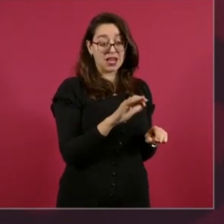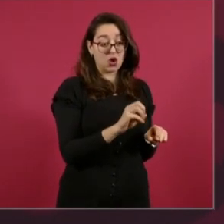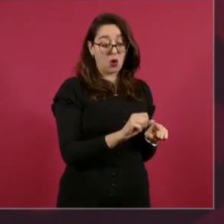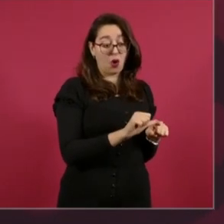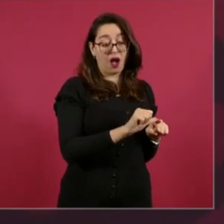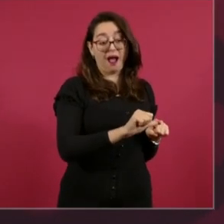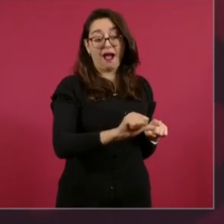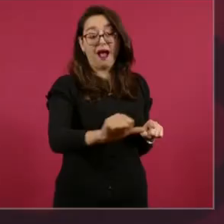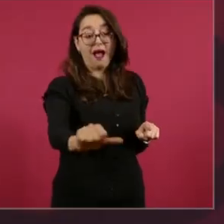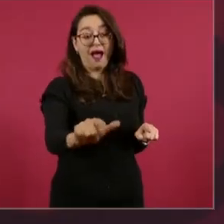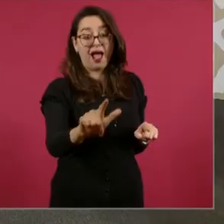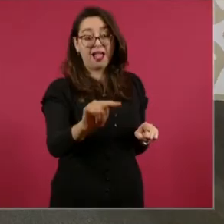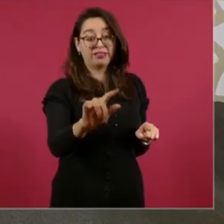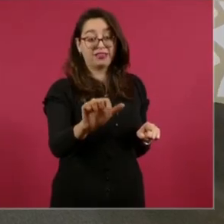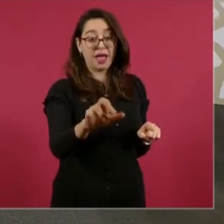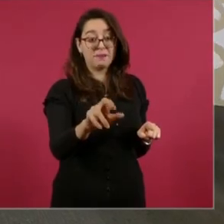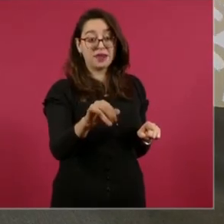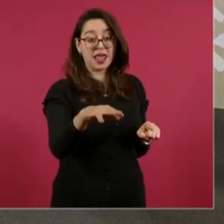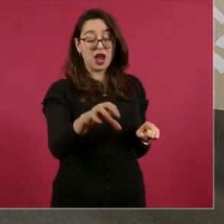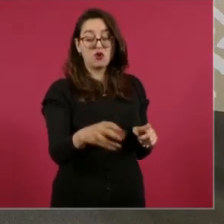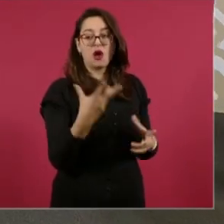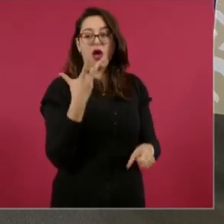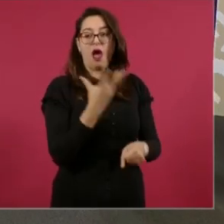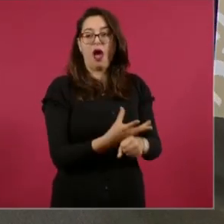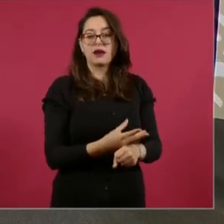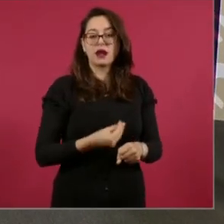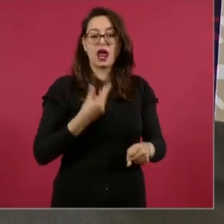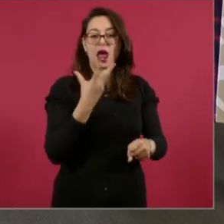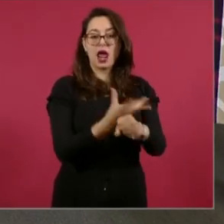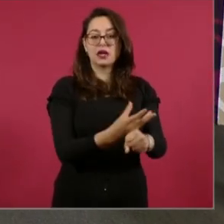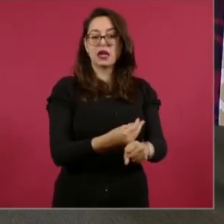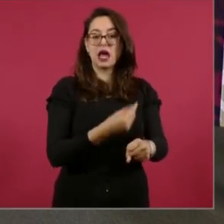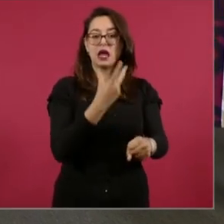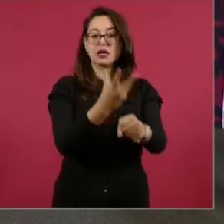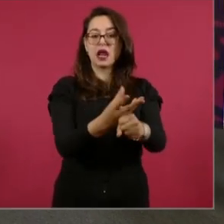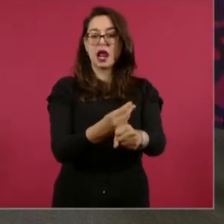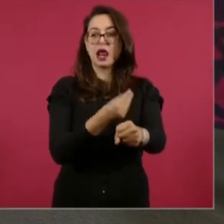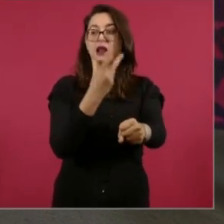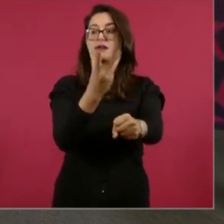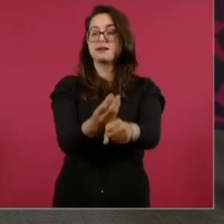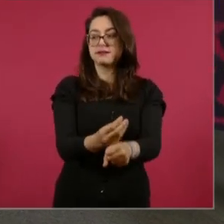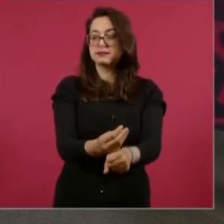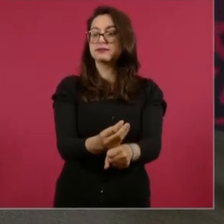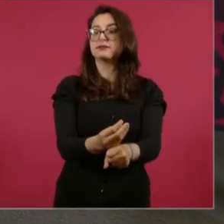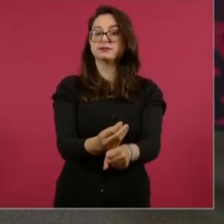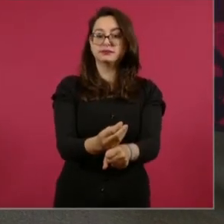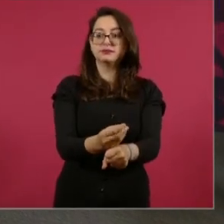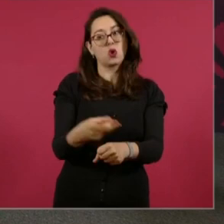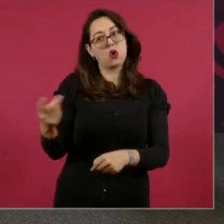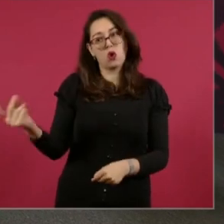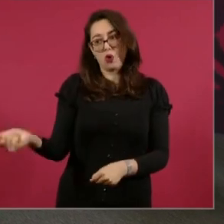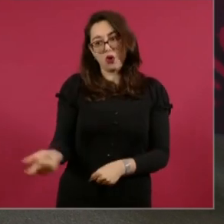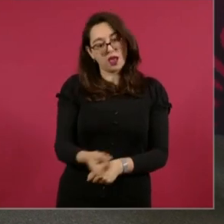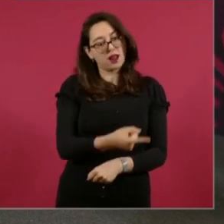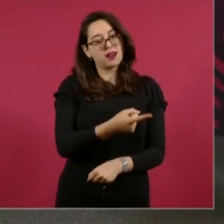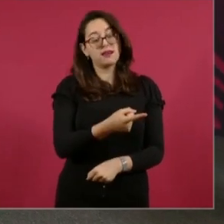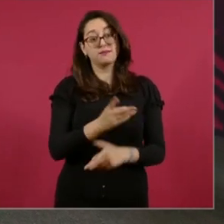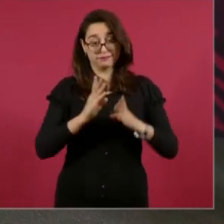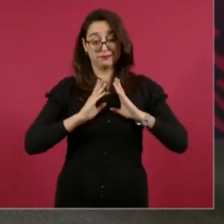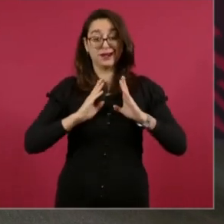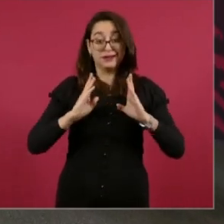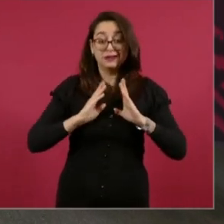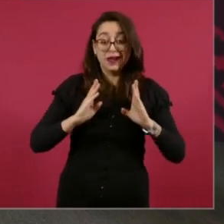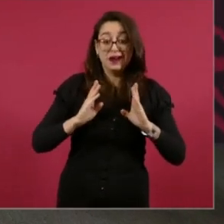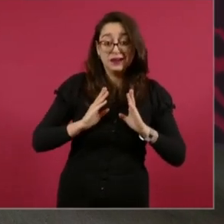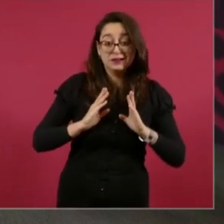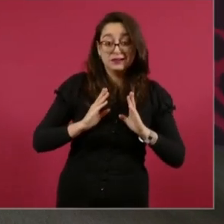presidente, lo voy a ir a inaugurar. Bueno, voy a ir antes porque vamos a tener la reunión allá de seguridad en la Tierra Caliente,